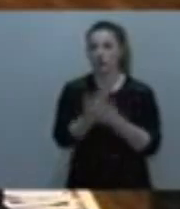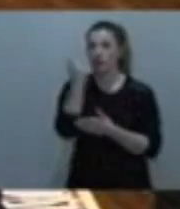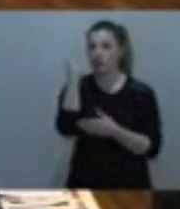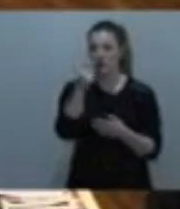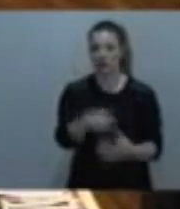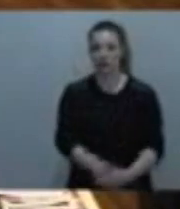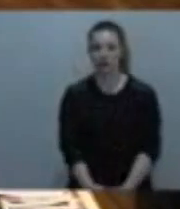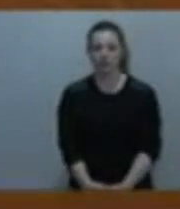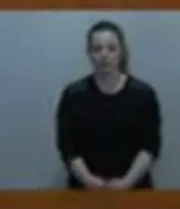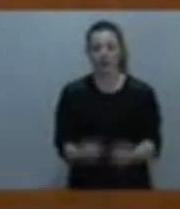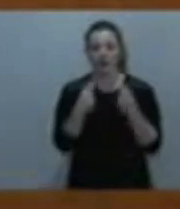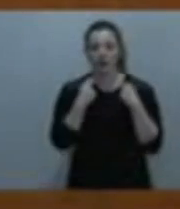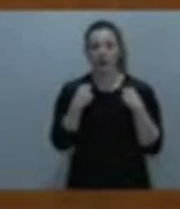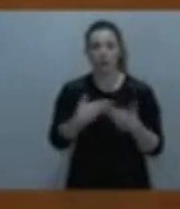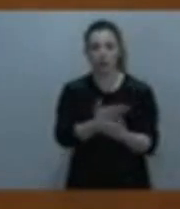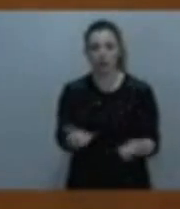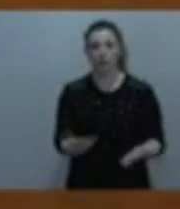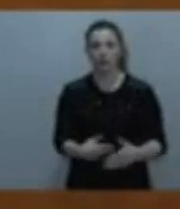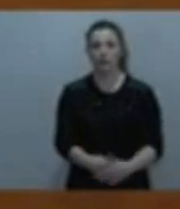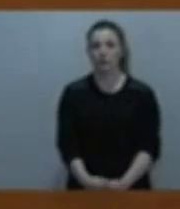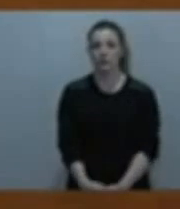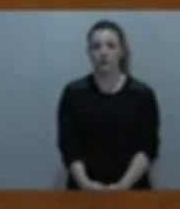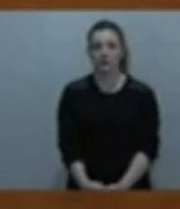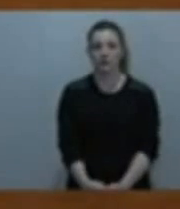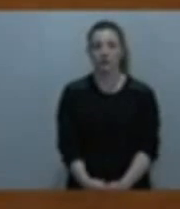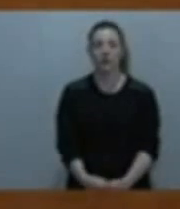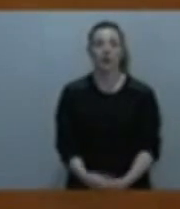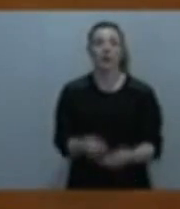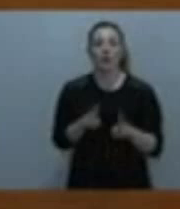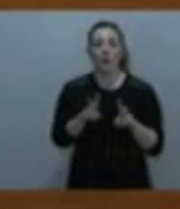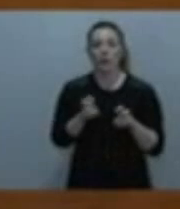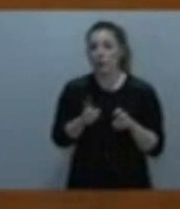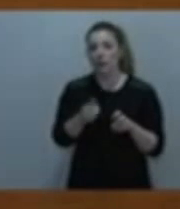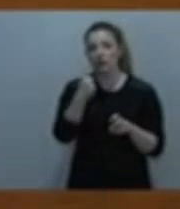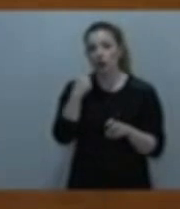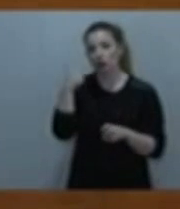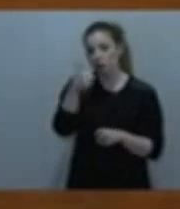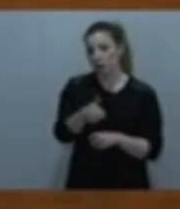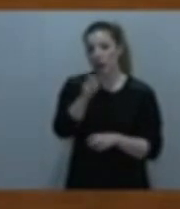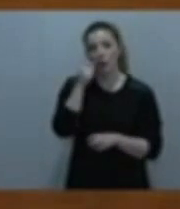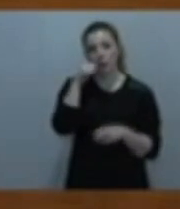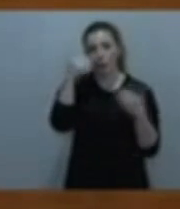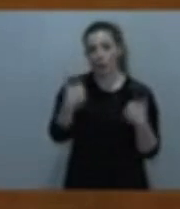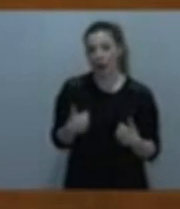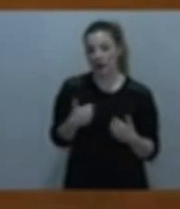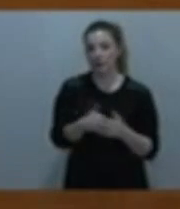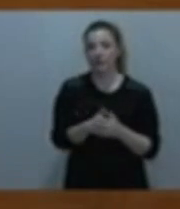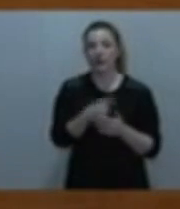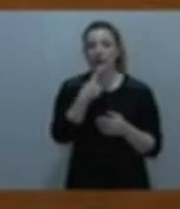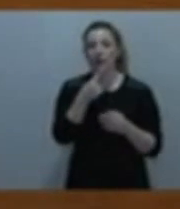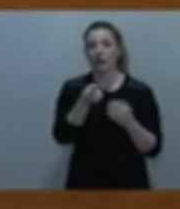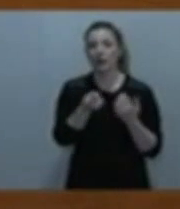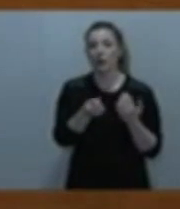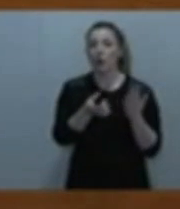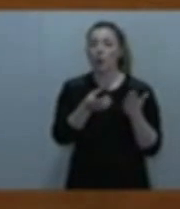presidente, señorías, no es nueva la costumbre humana de atribuirle ciertas cualidades